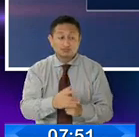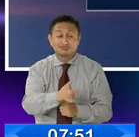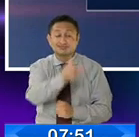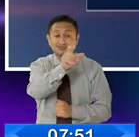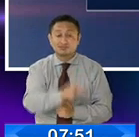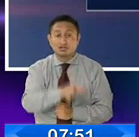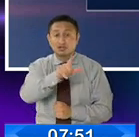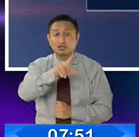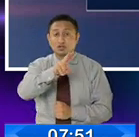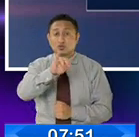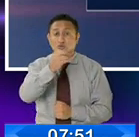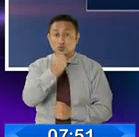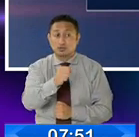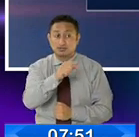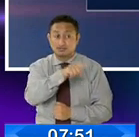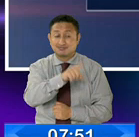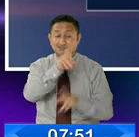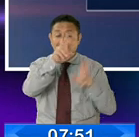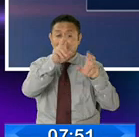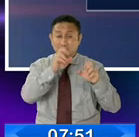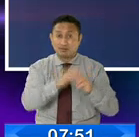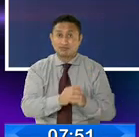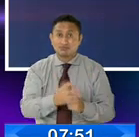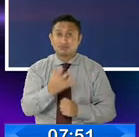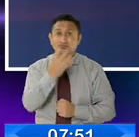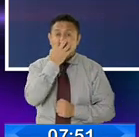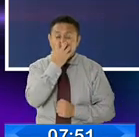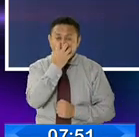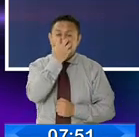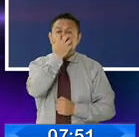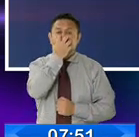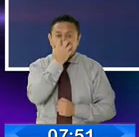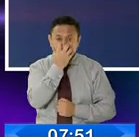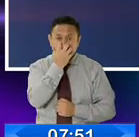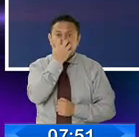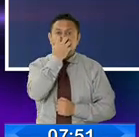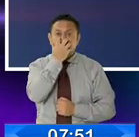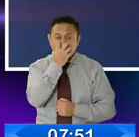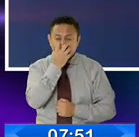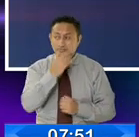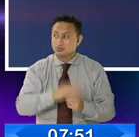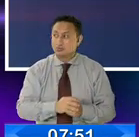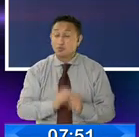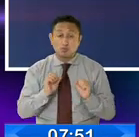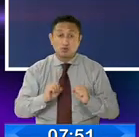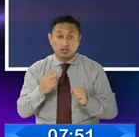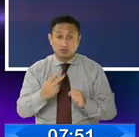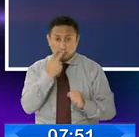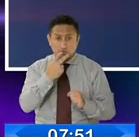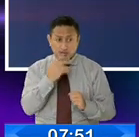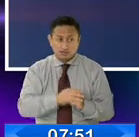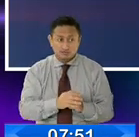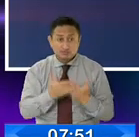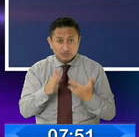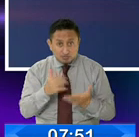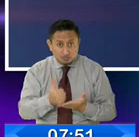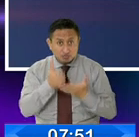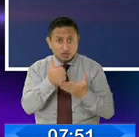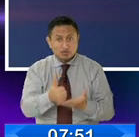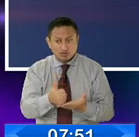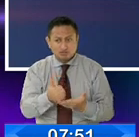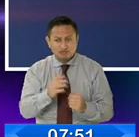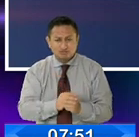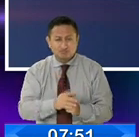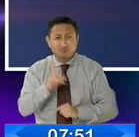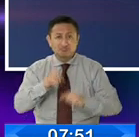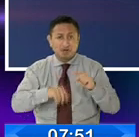ciudadano de 36 años con el tema del problema de sus tanques para que pueda respirar mejor. Hemos dado ayuda a una cantidad